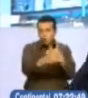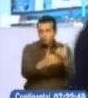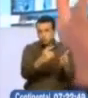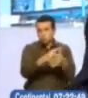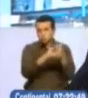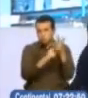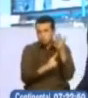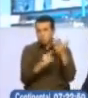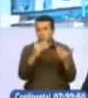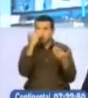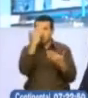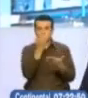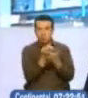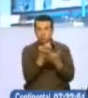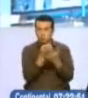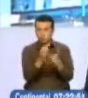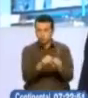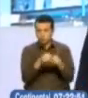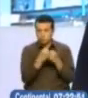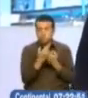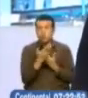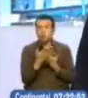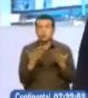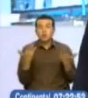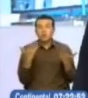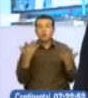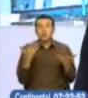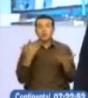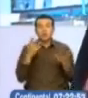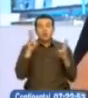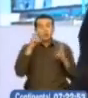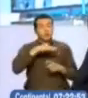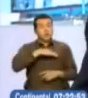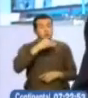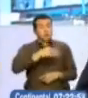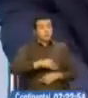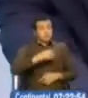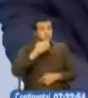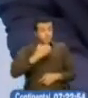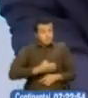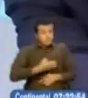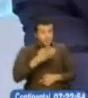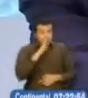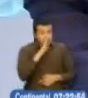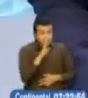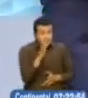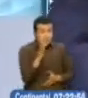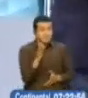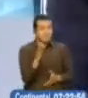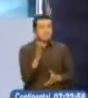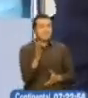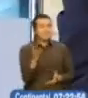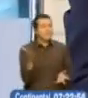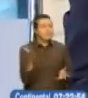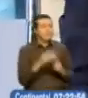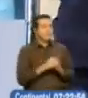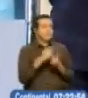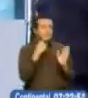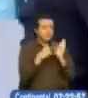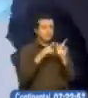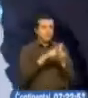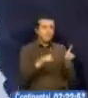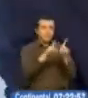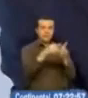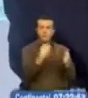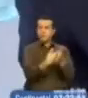fenómenos políticos, económicos y sociales hacia este espacio de la moral. Entonces ahí se clausura la descalificación. Es decir, yo te saco datos, entonces